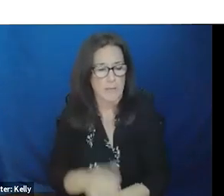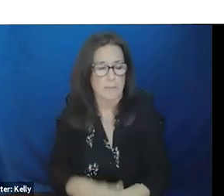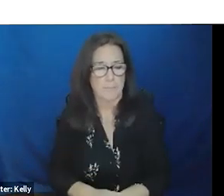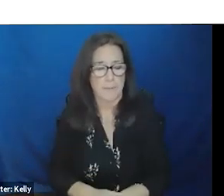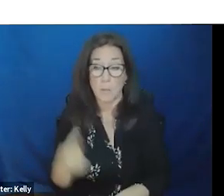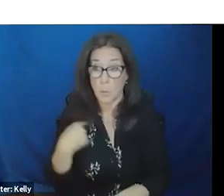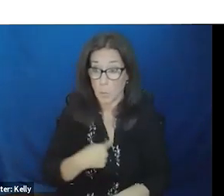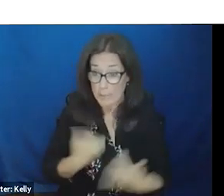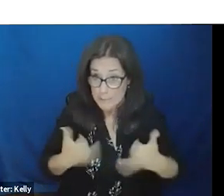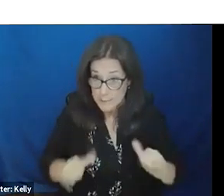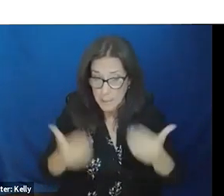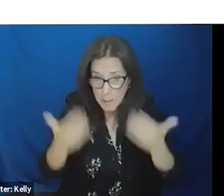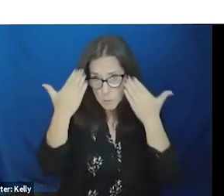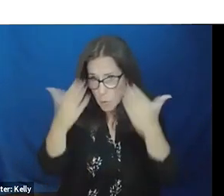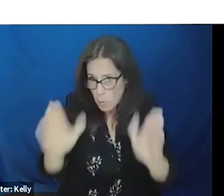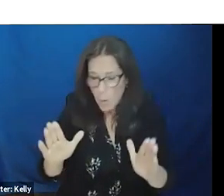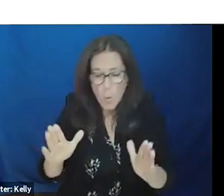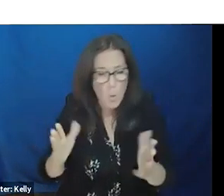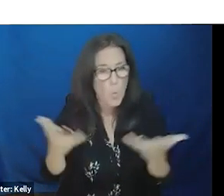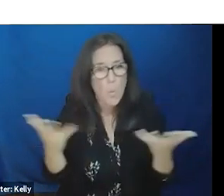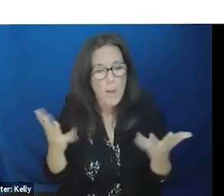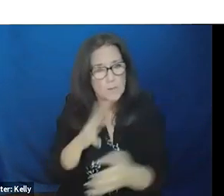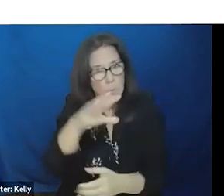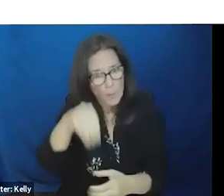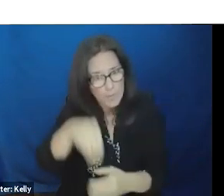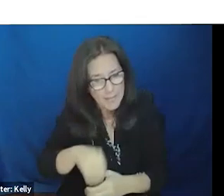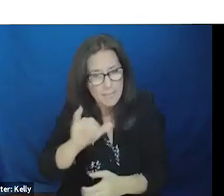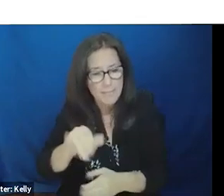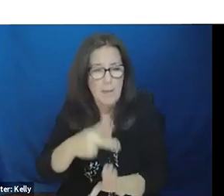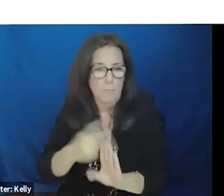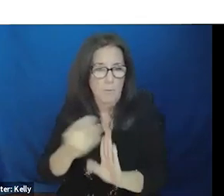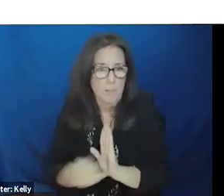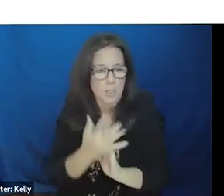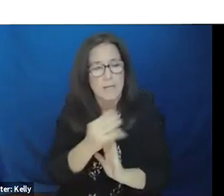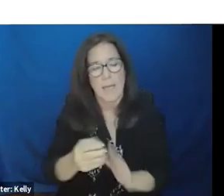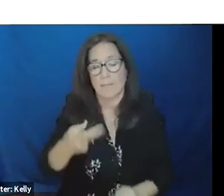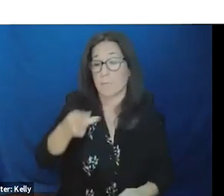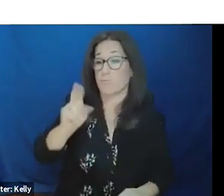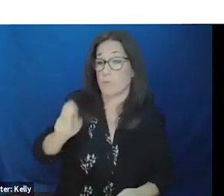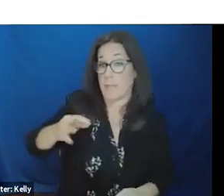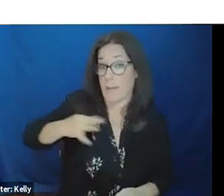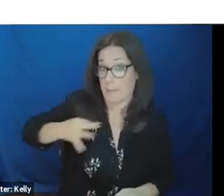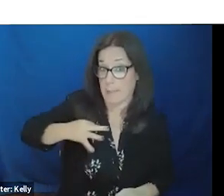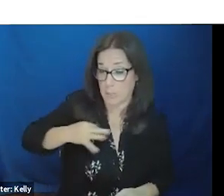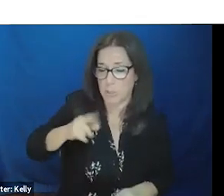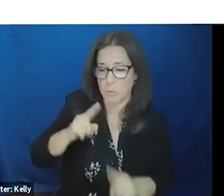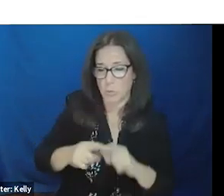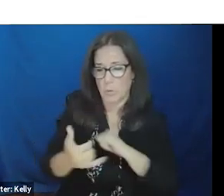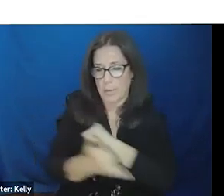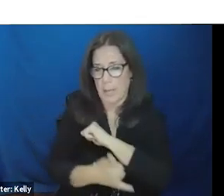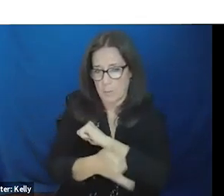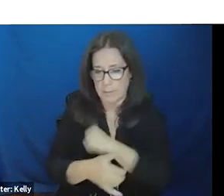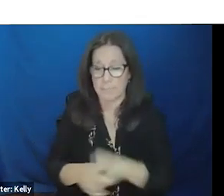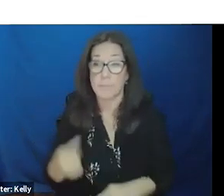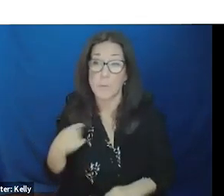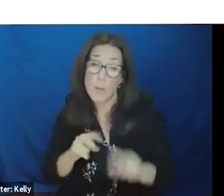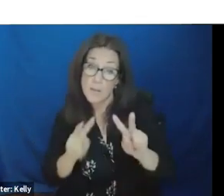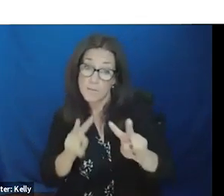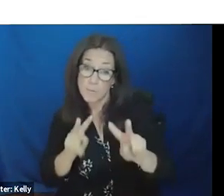discutiendo el proyecto en una sesión pública todavía no conocemos los detalles del proyecto propuesto o del contenido